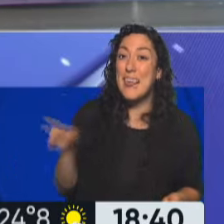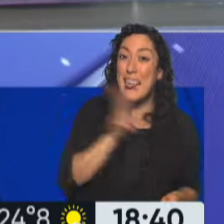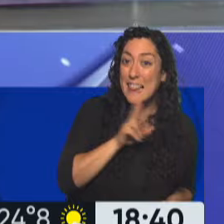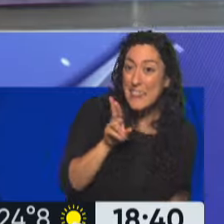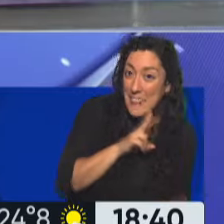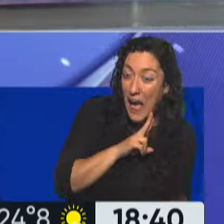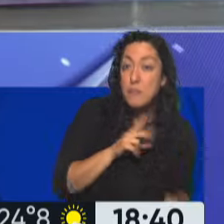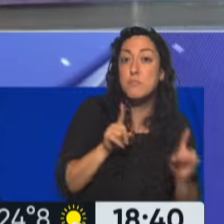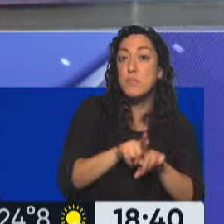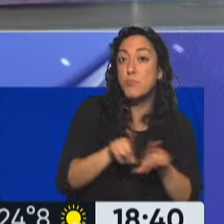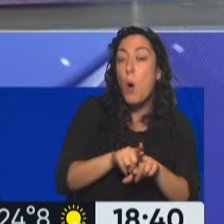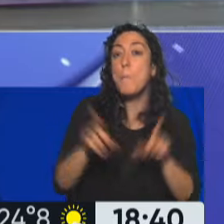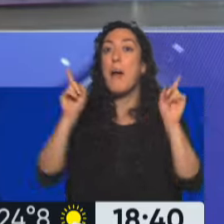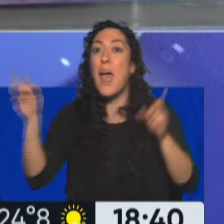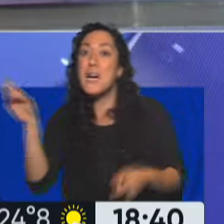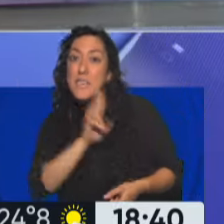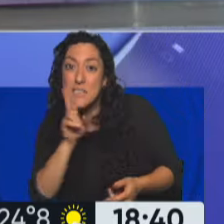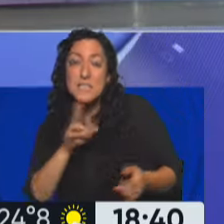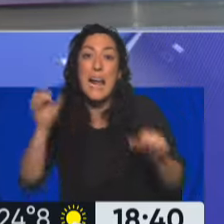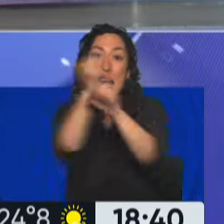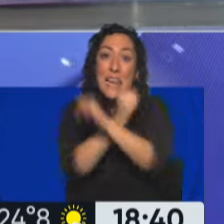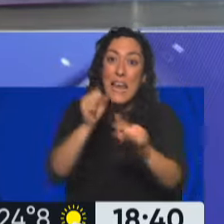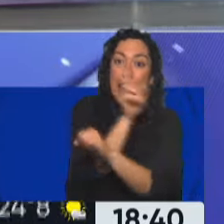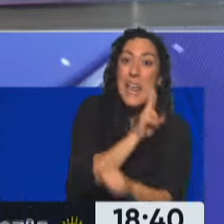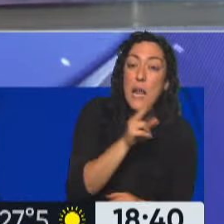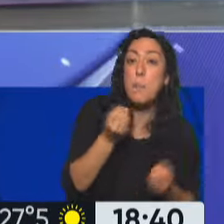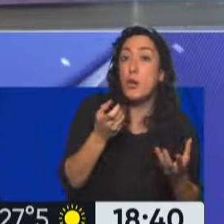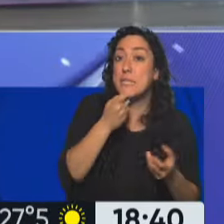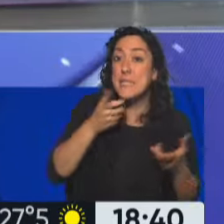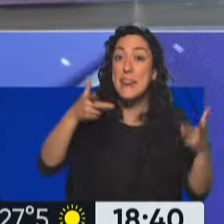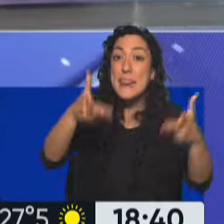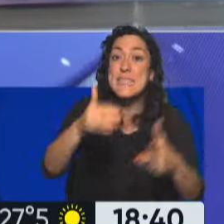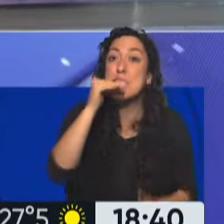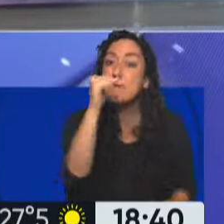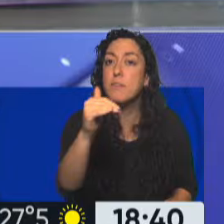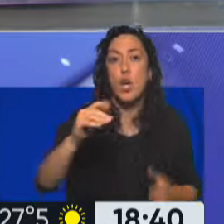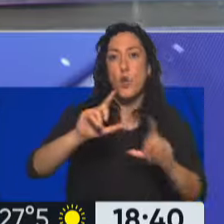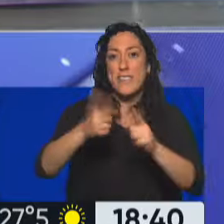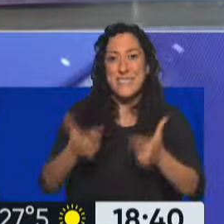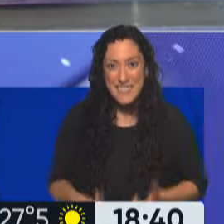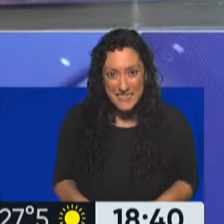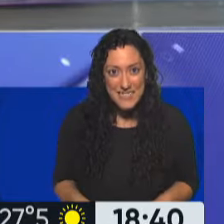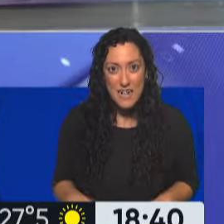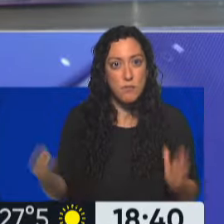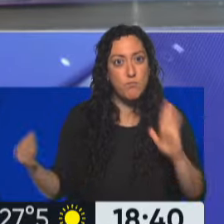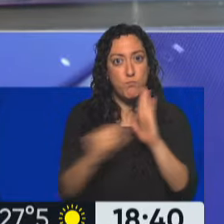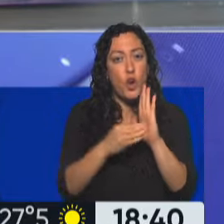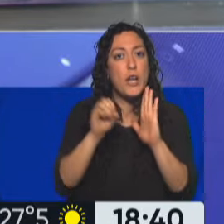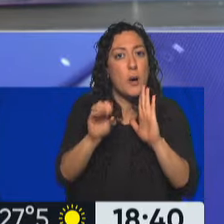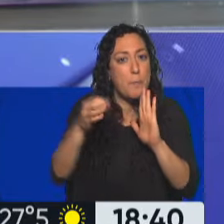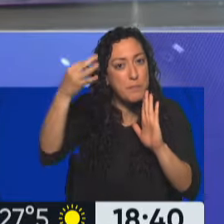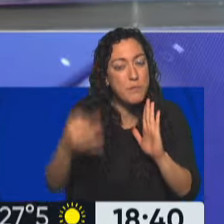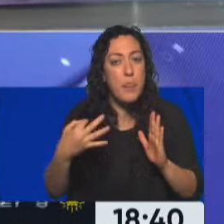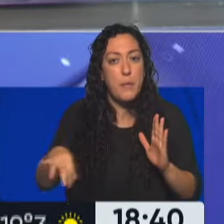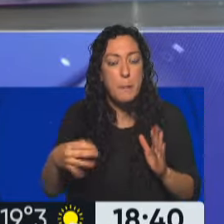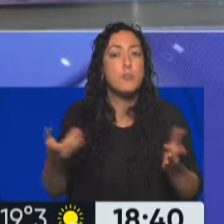ingeniera, entre otras cuestiones, ¿no? Diciendo, porque lo que no se menciona no existe. Cuestiones muy simbólicas, si se quiere, pero que posiblemente van a marcar parte de su